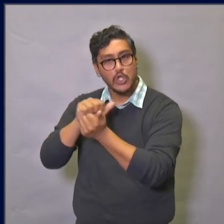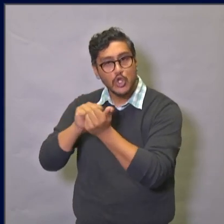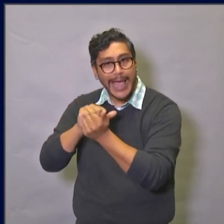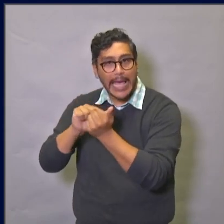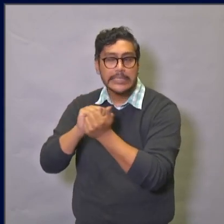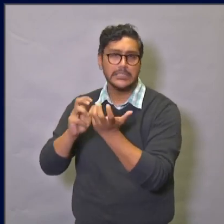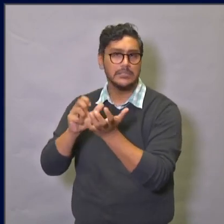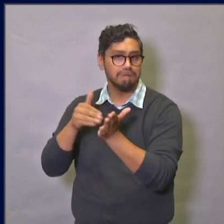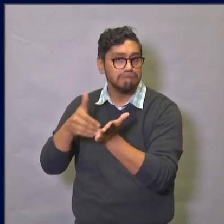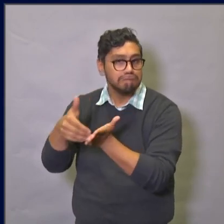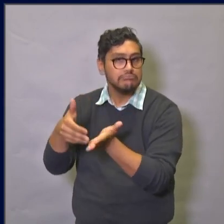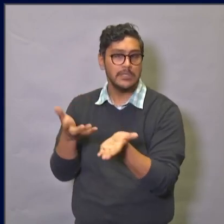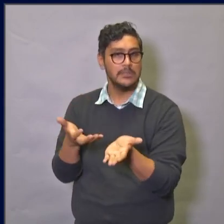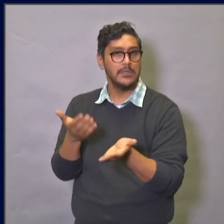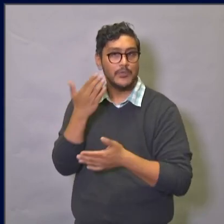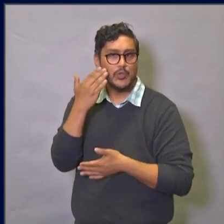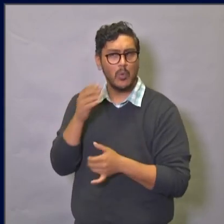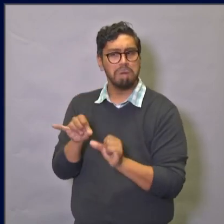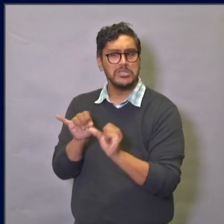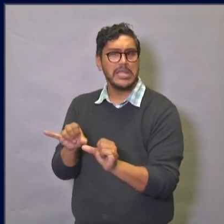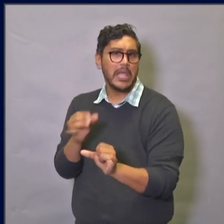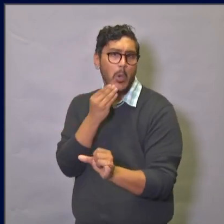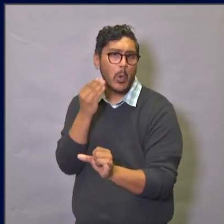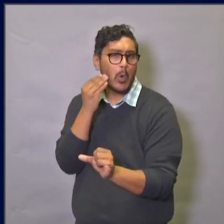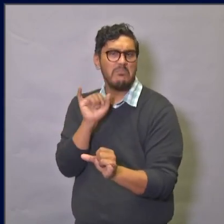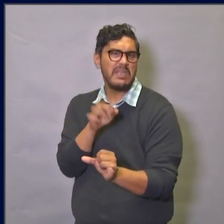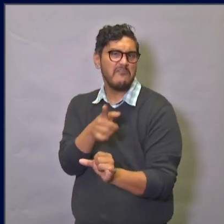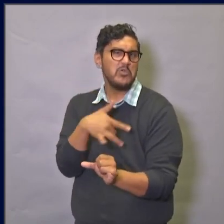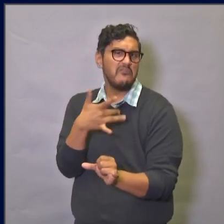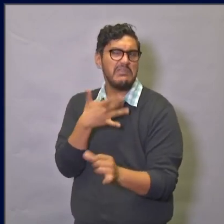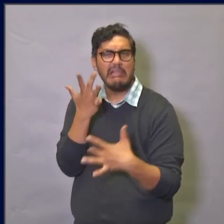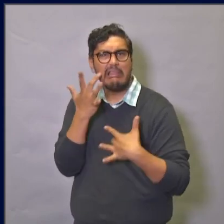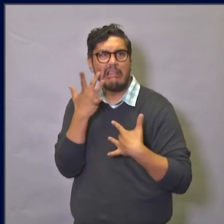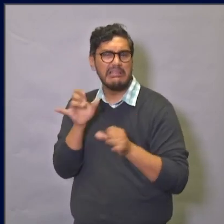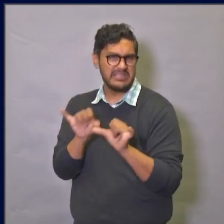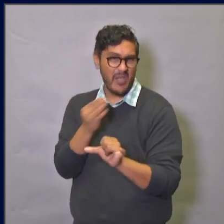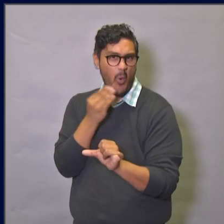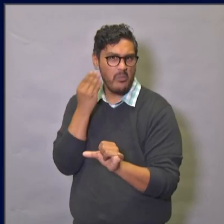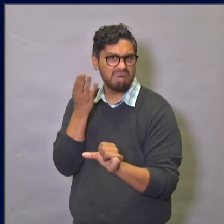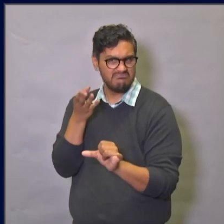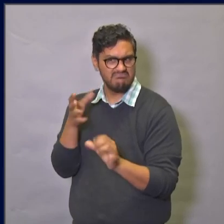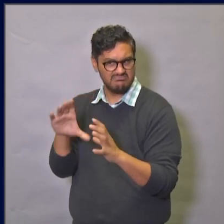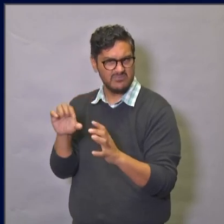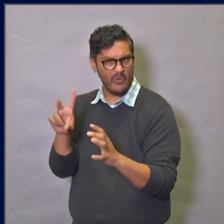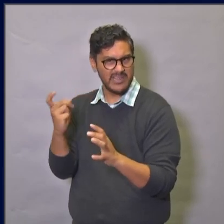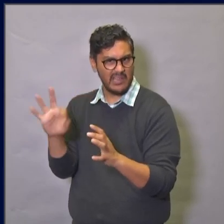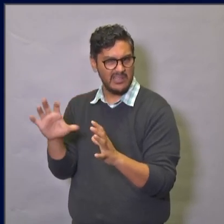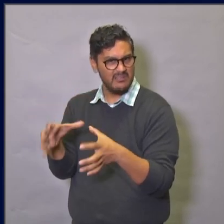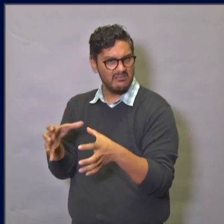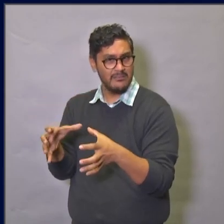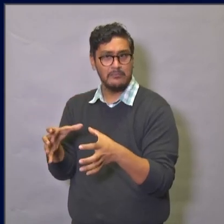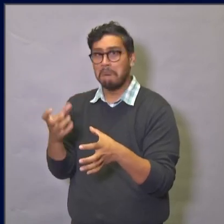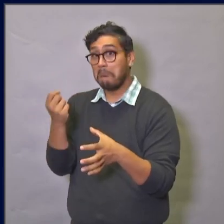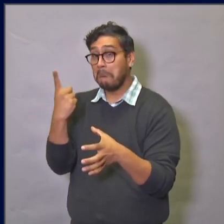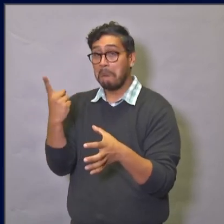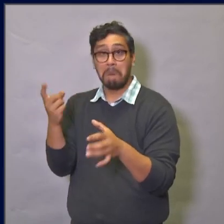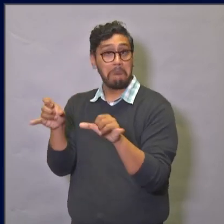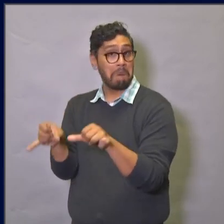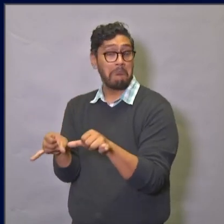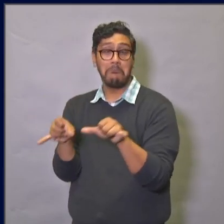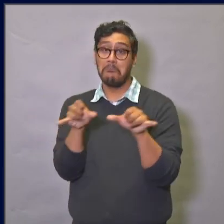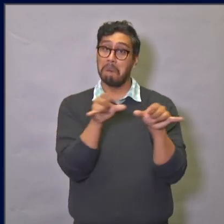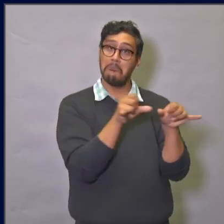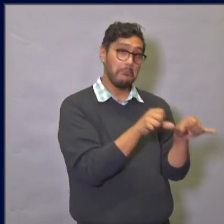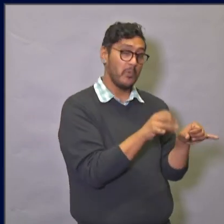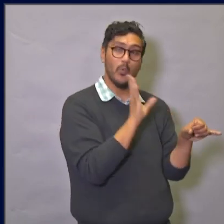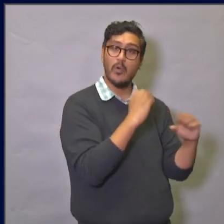con frecuencia y quedarnos en casa cuando estamos enfermos, estas medidas también nos protegen contra otras